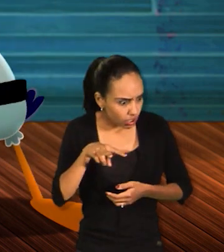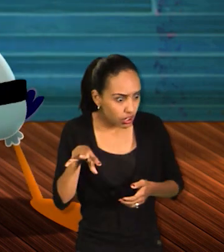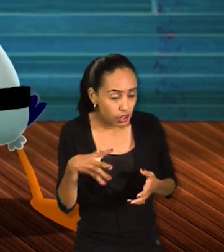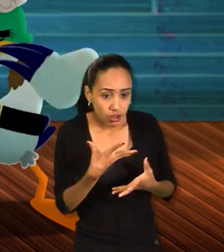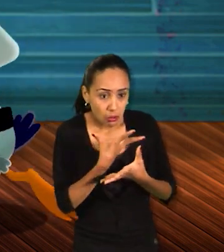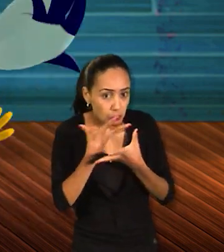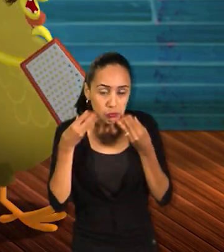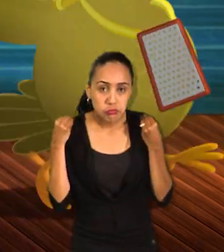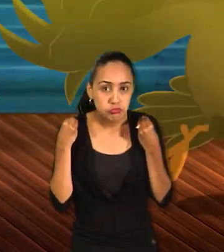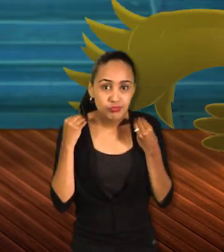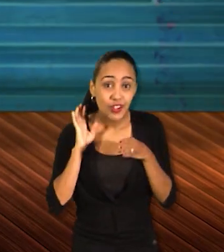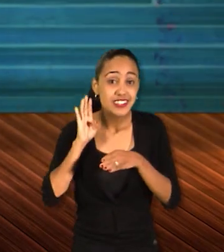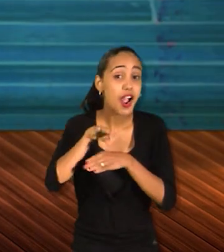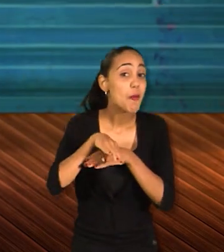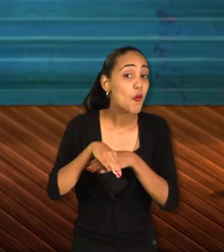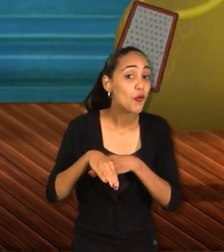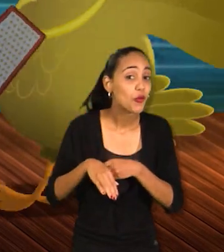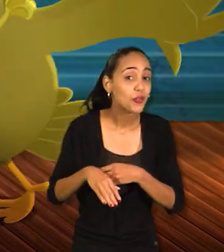¡Se escapó!